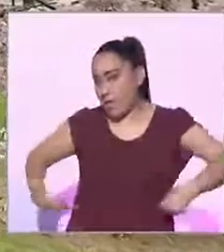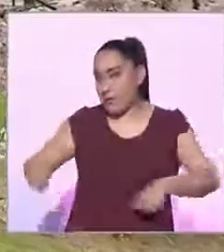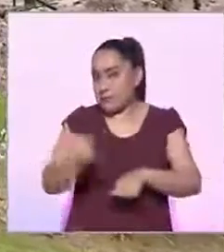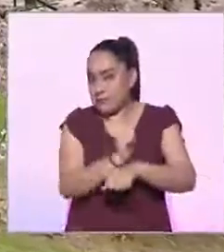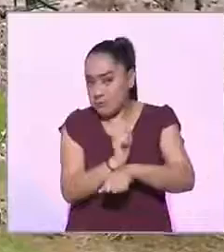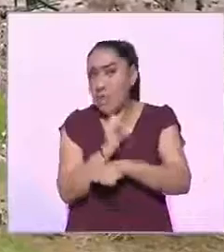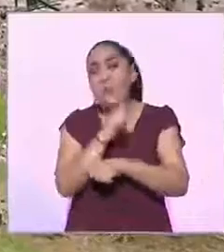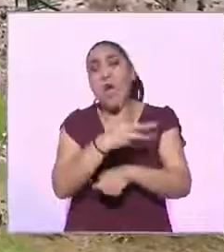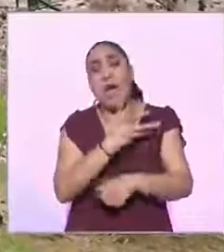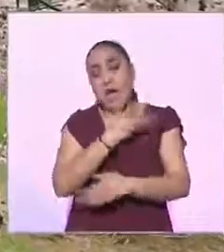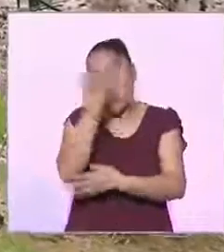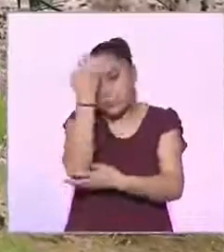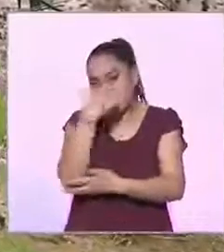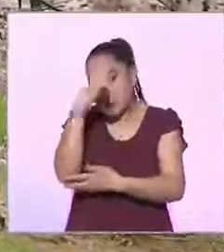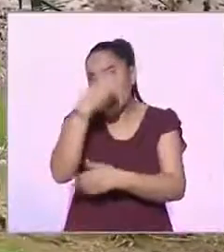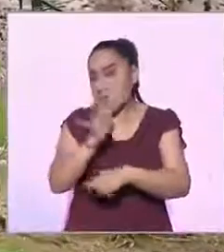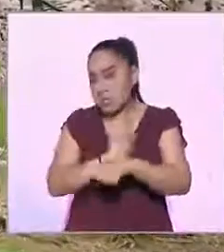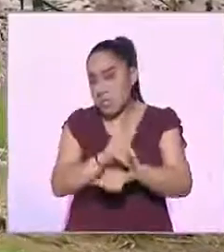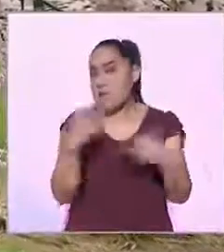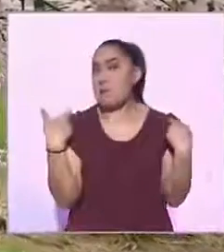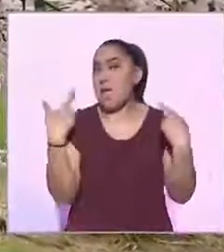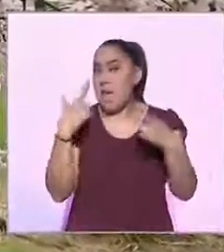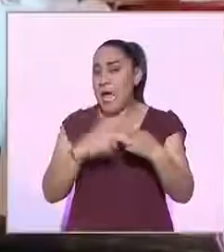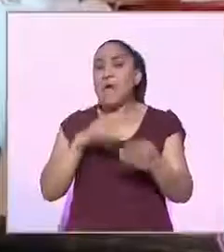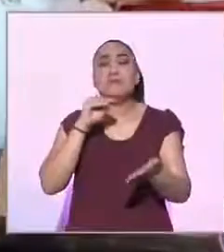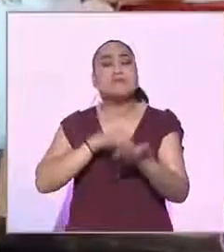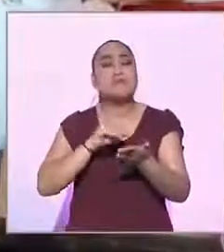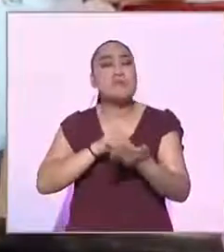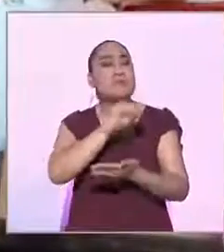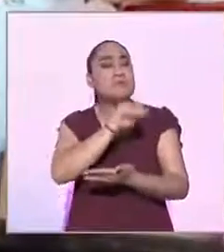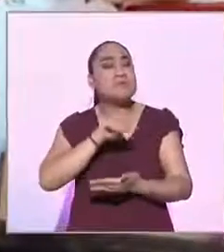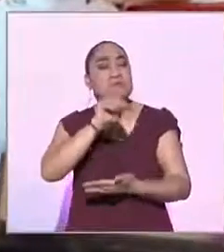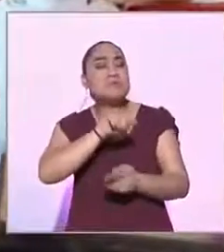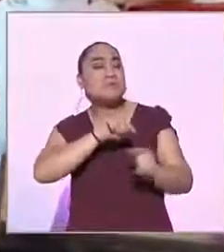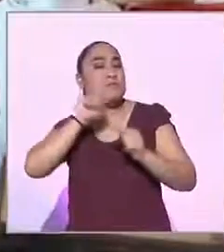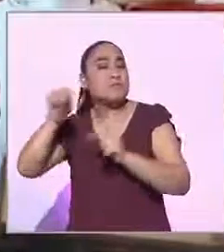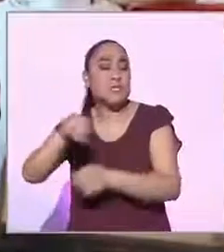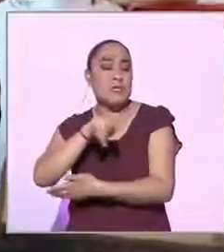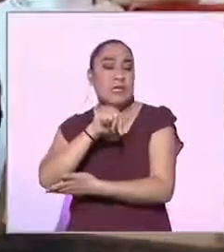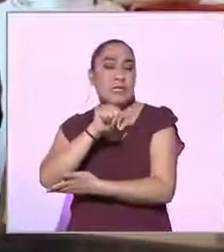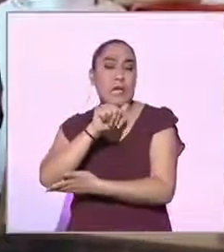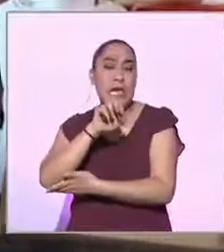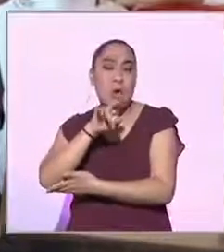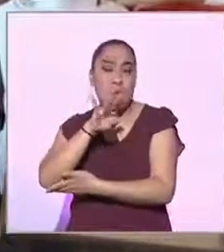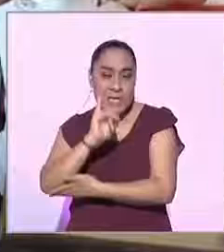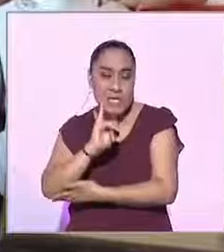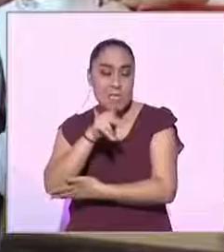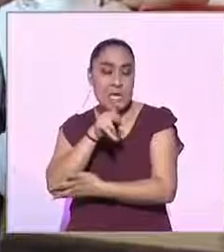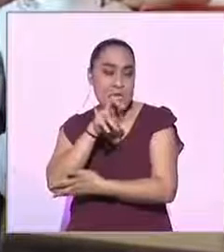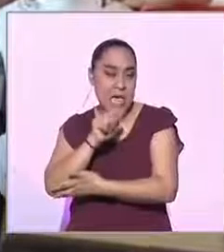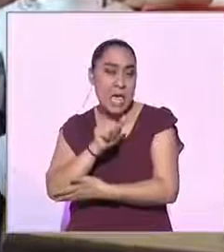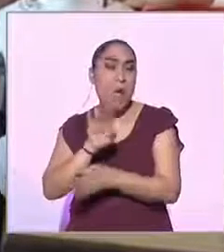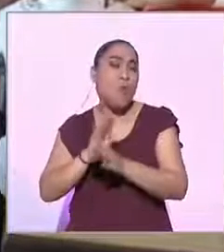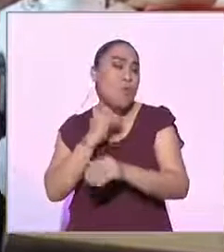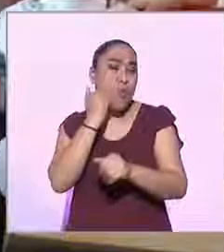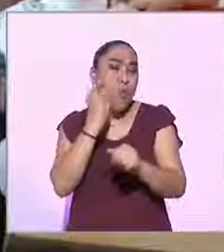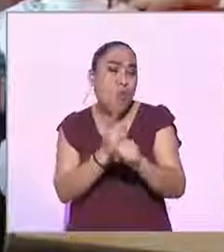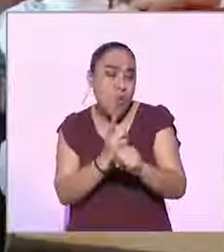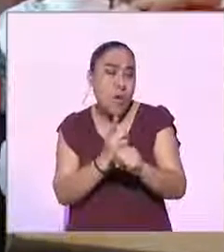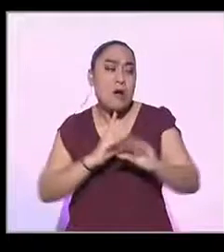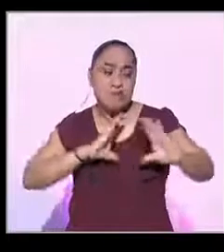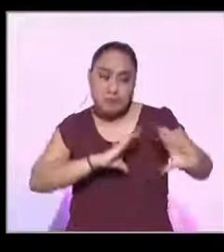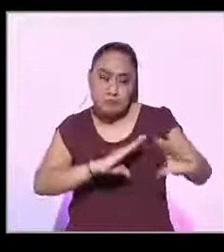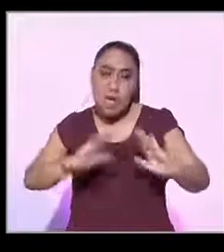en el cine. Docente y viajera incansable, llegó hasta Nairobi, Kenia, como voluntaria, para impartir clases de